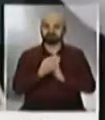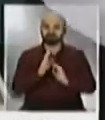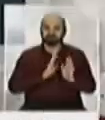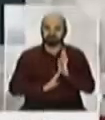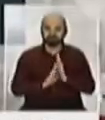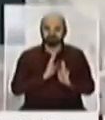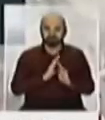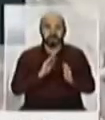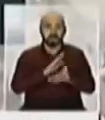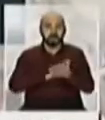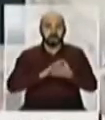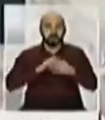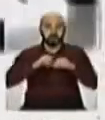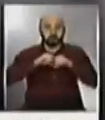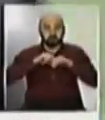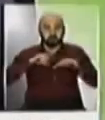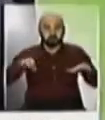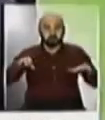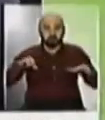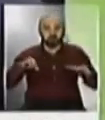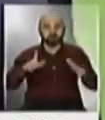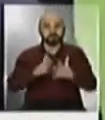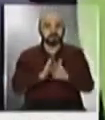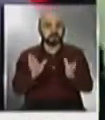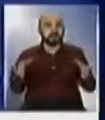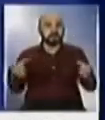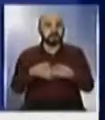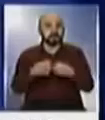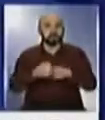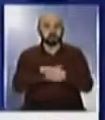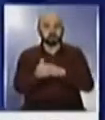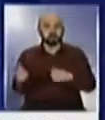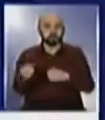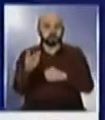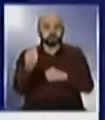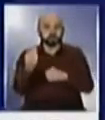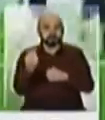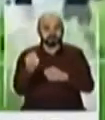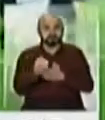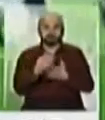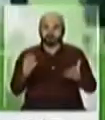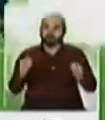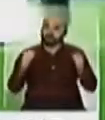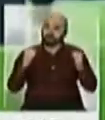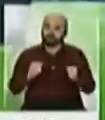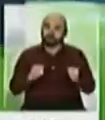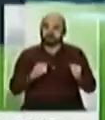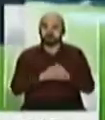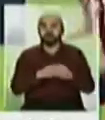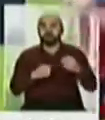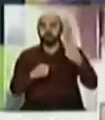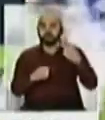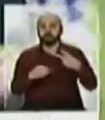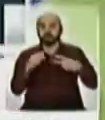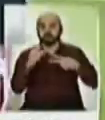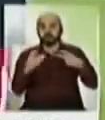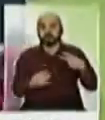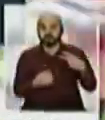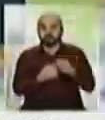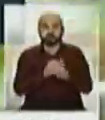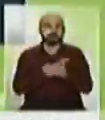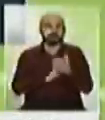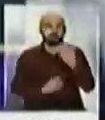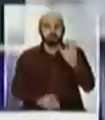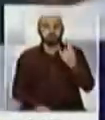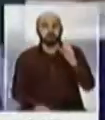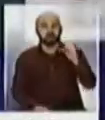el contagio, el equipo podría presentarse hasta con 13 jugadores el día del match. Es decir, solo con dos alternativas, la UEFA